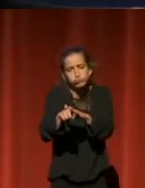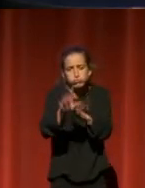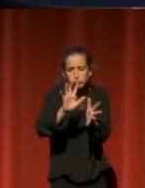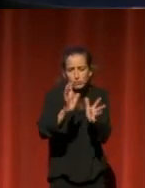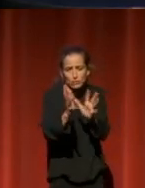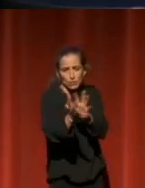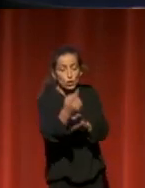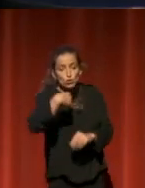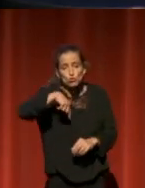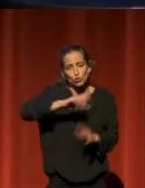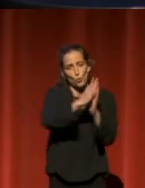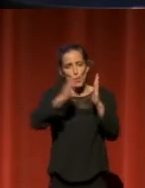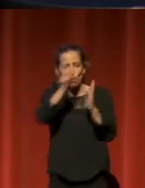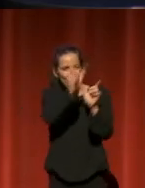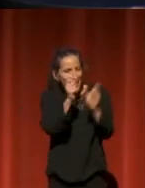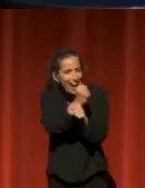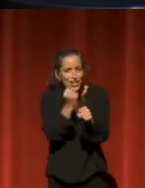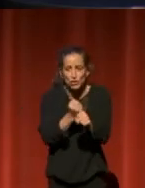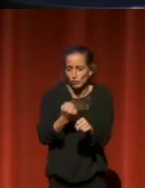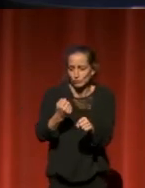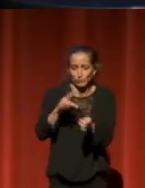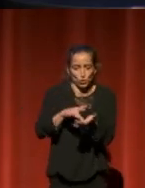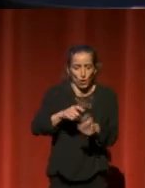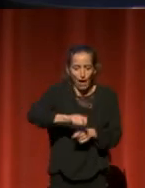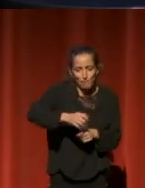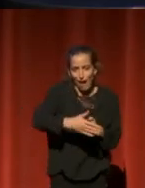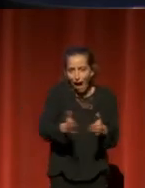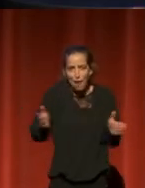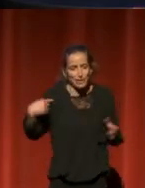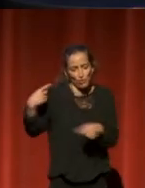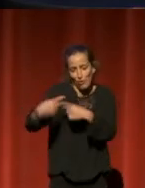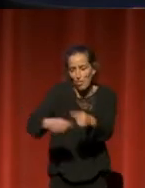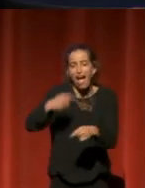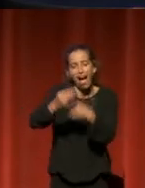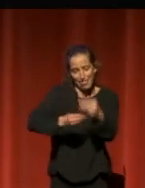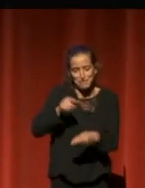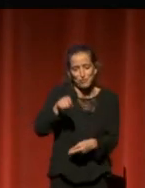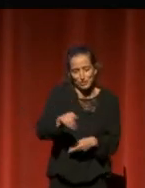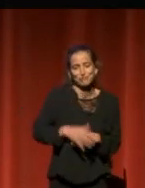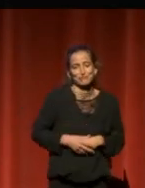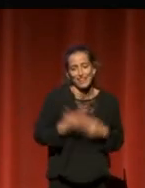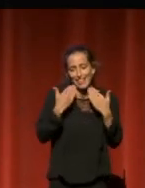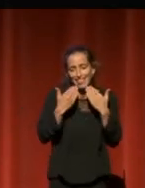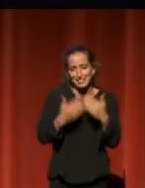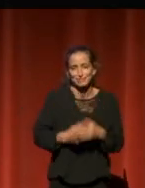hacemos todos los días, cuando abrimos las bibliotecas. Gracias. Gracias.